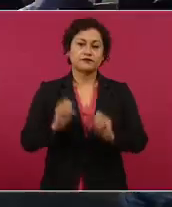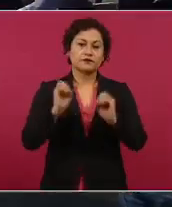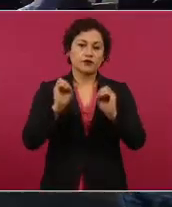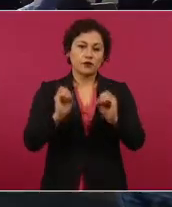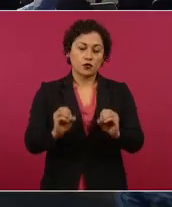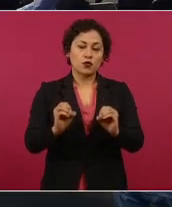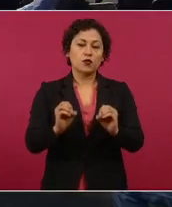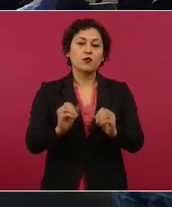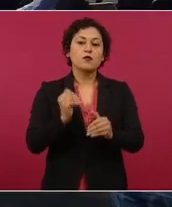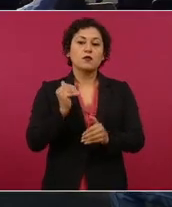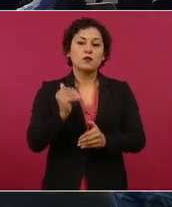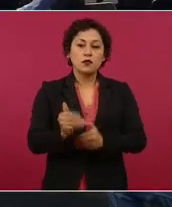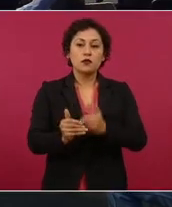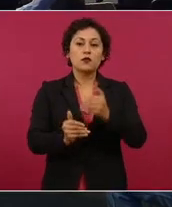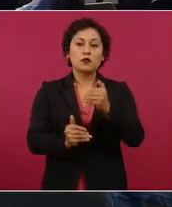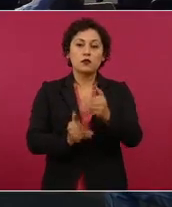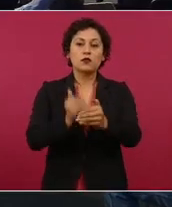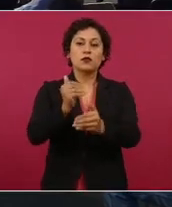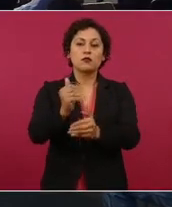etapas?